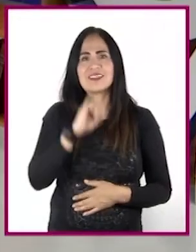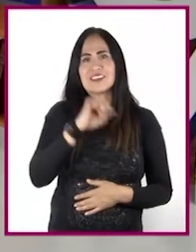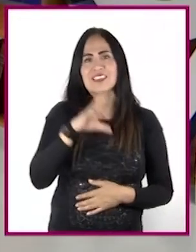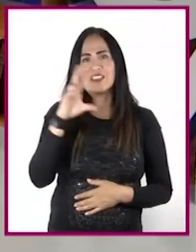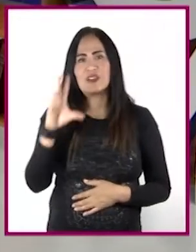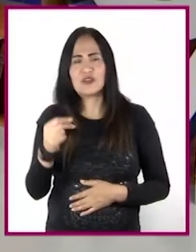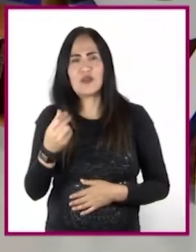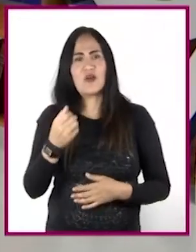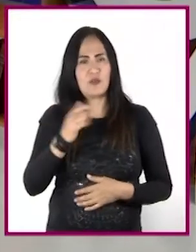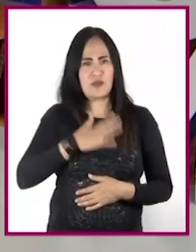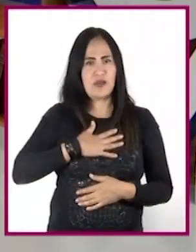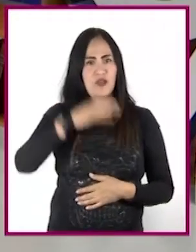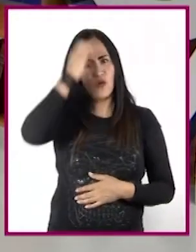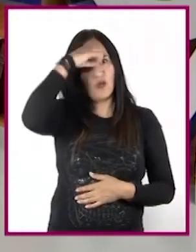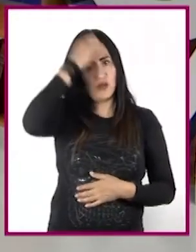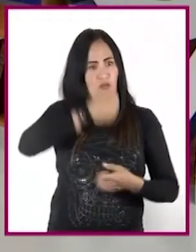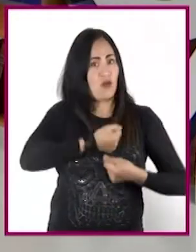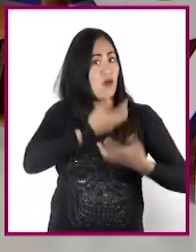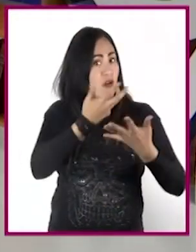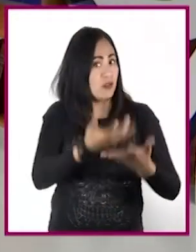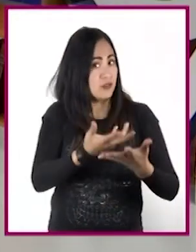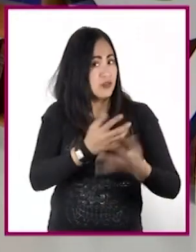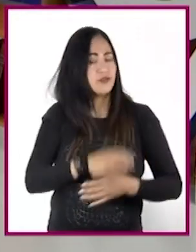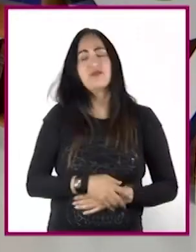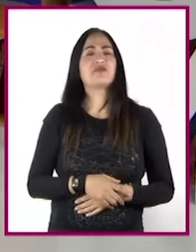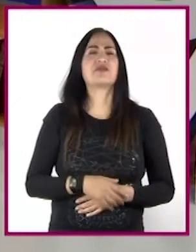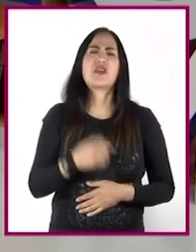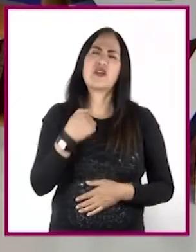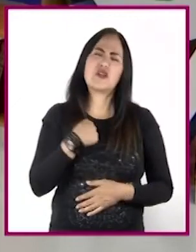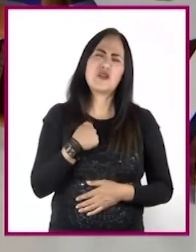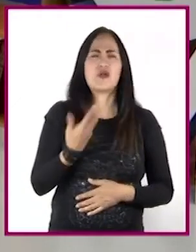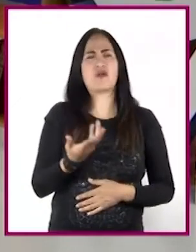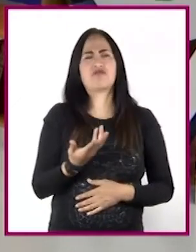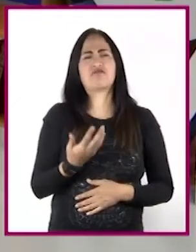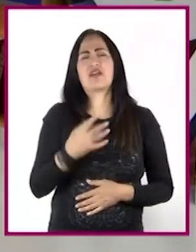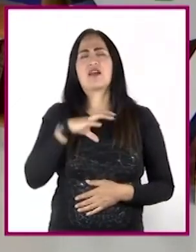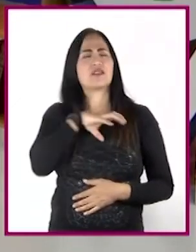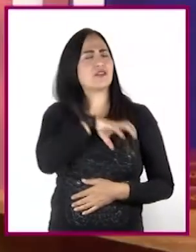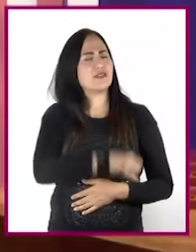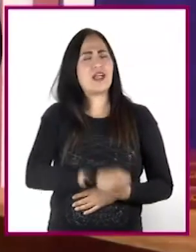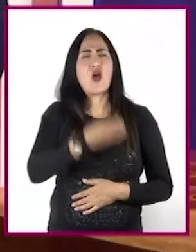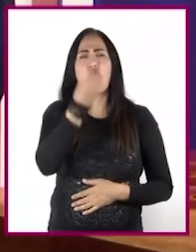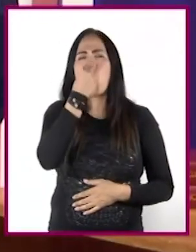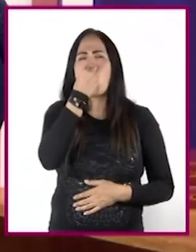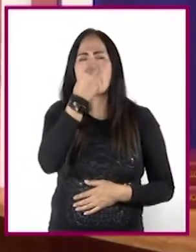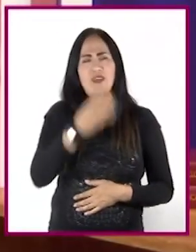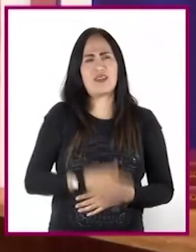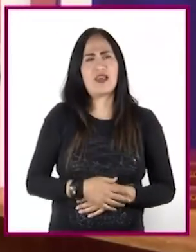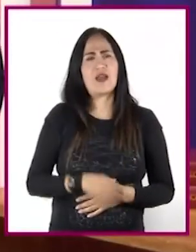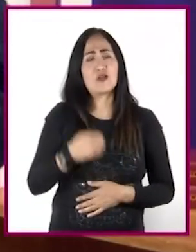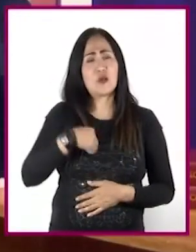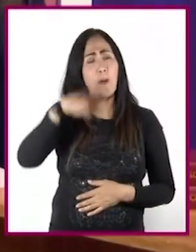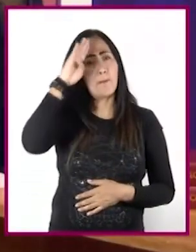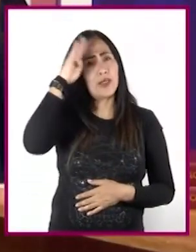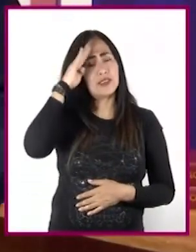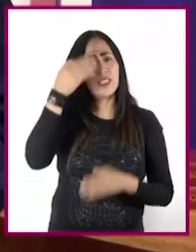dónde expresar mi opinión? Oye, yo soy más bien comelón y estaba pensando que puedo escribir sobre la